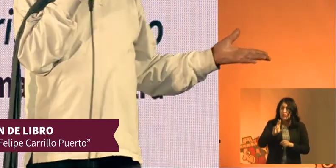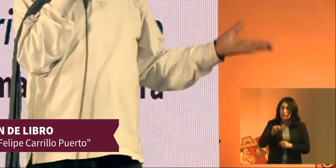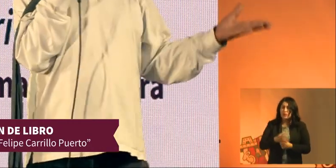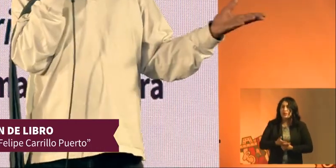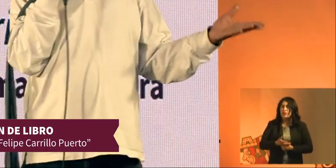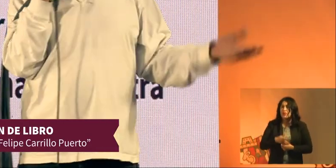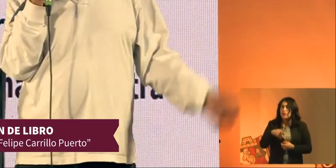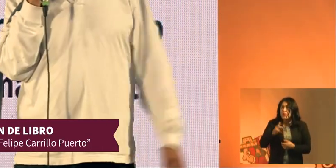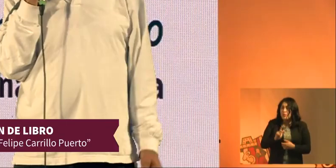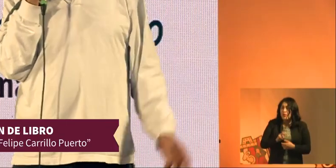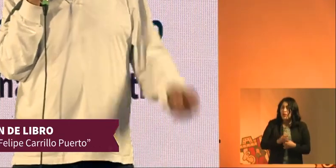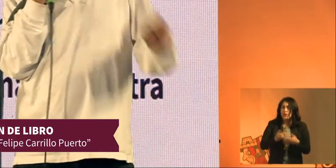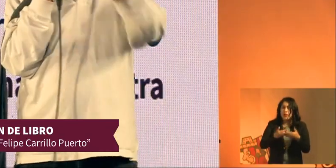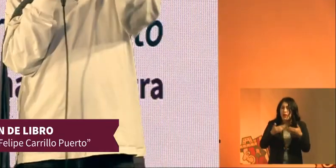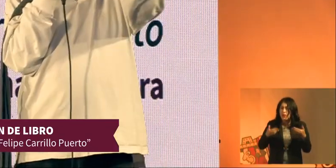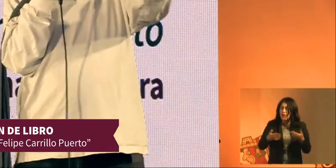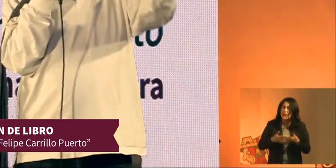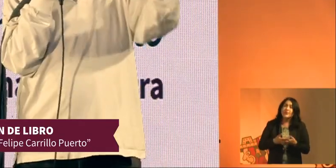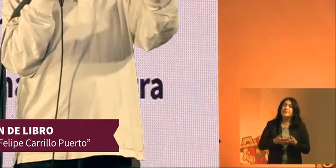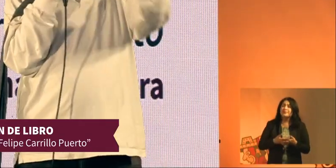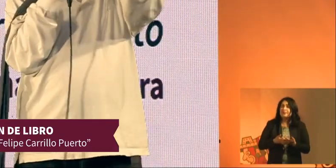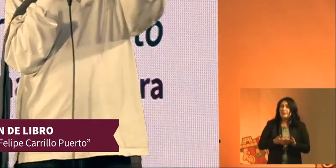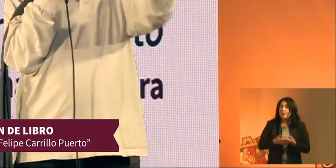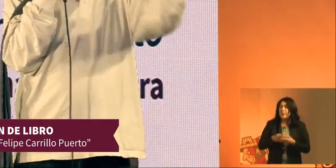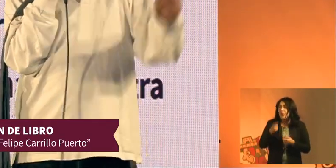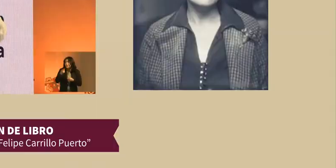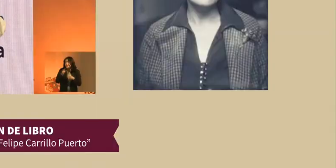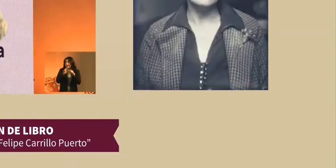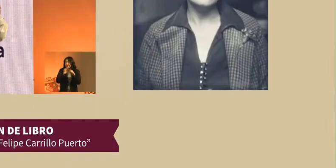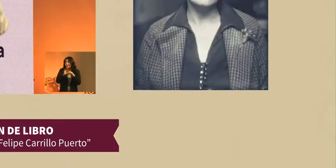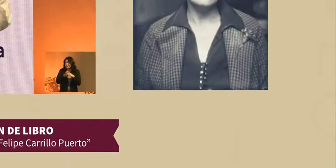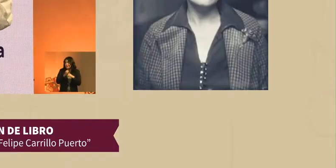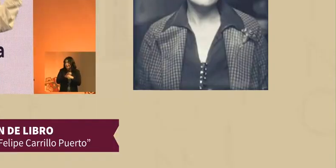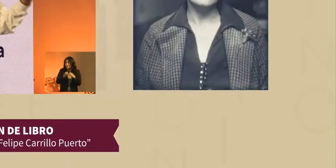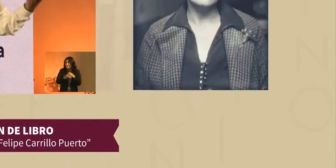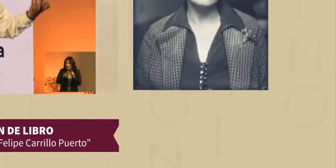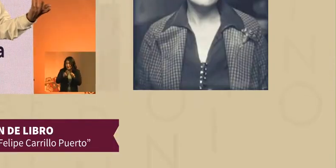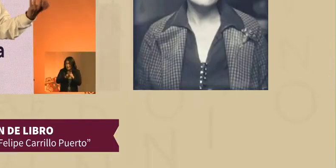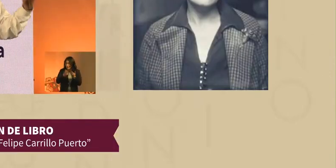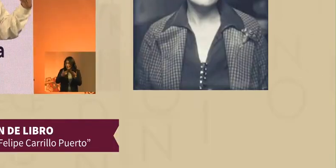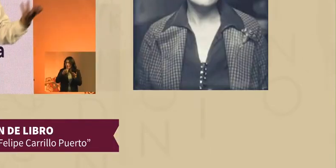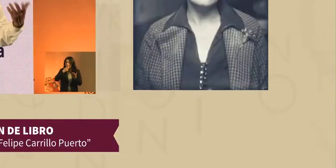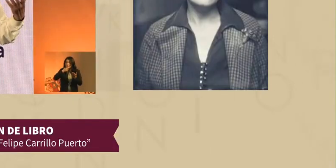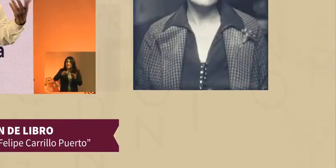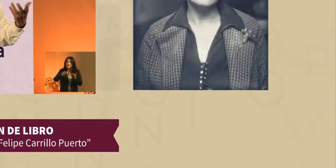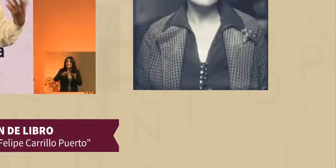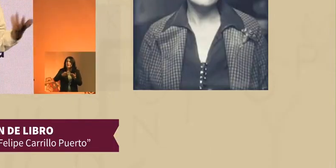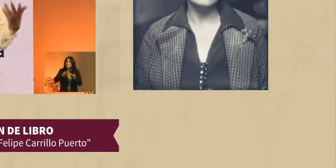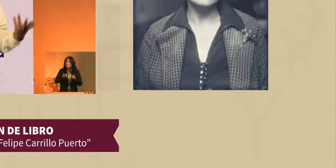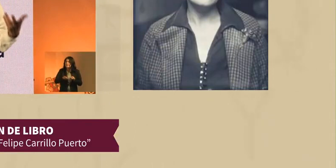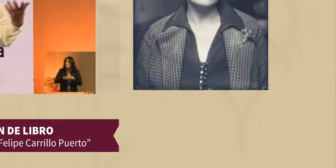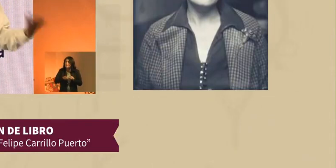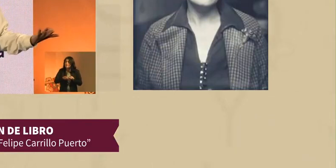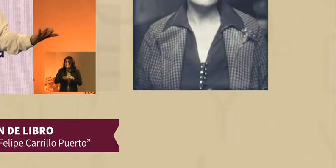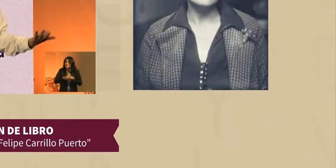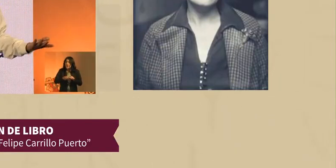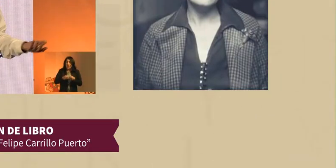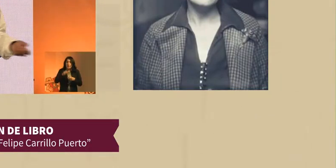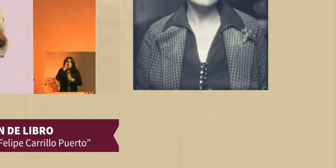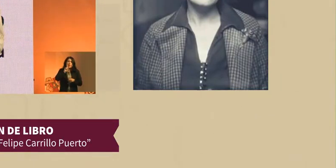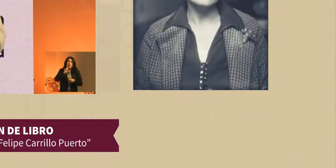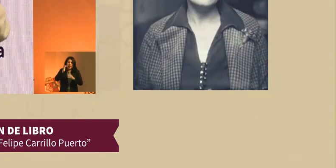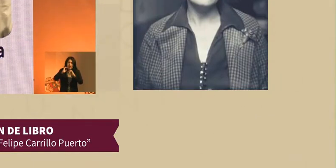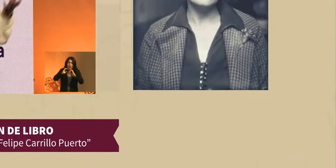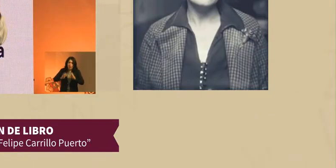serían reivindicables hay una expresión en una revista de ellos que dice de quien de quien es dueña el cuerpo de la